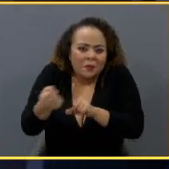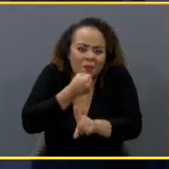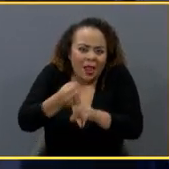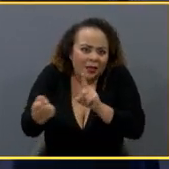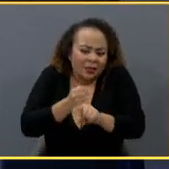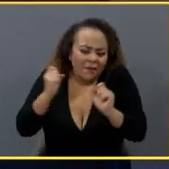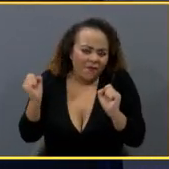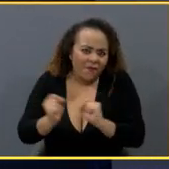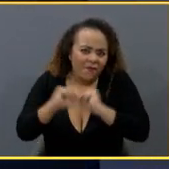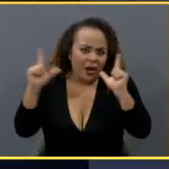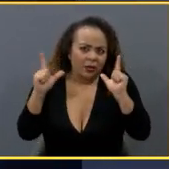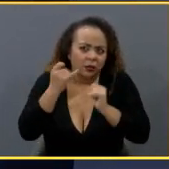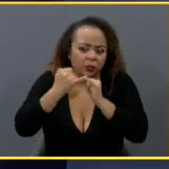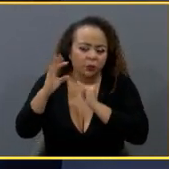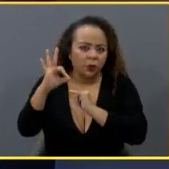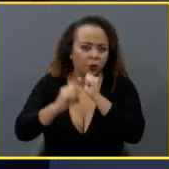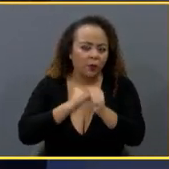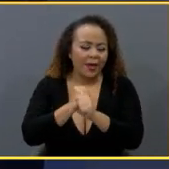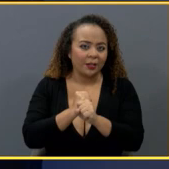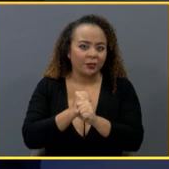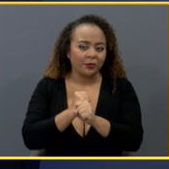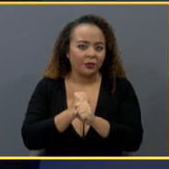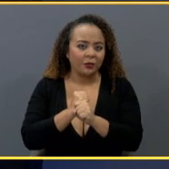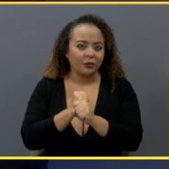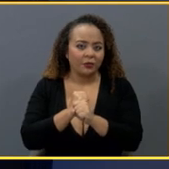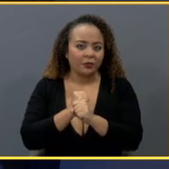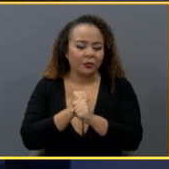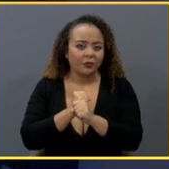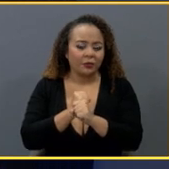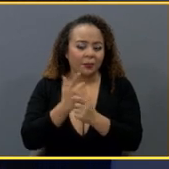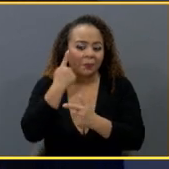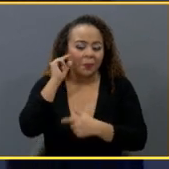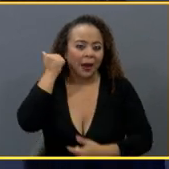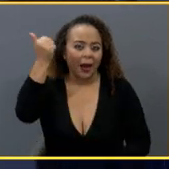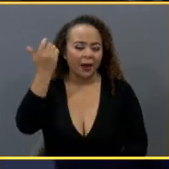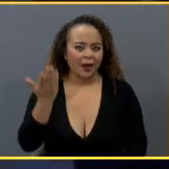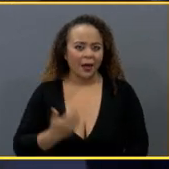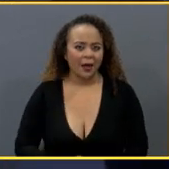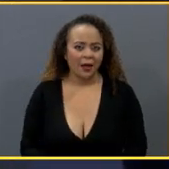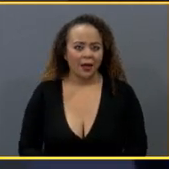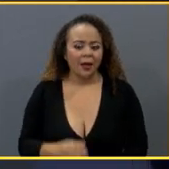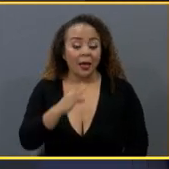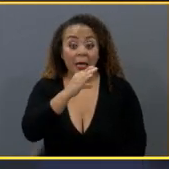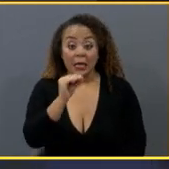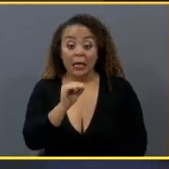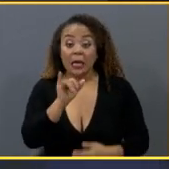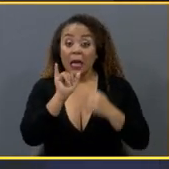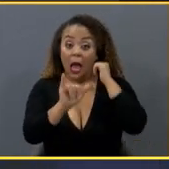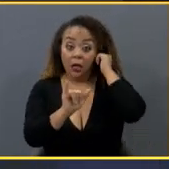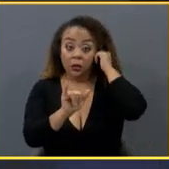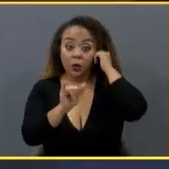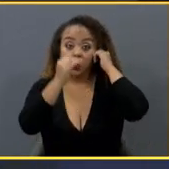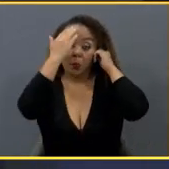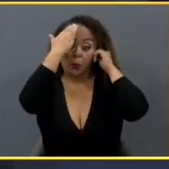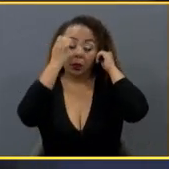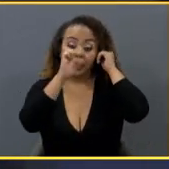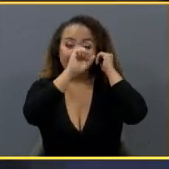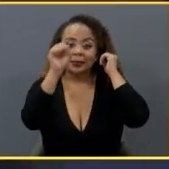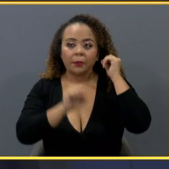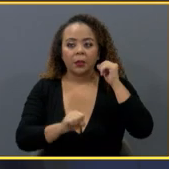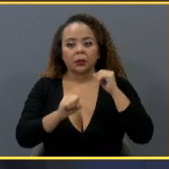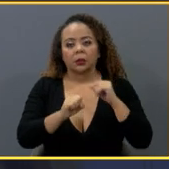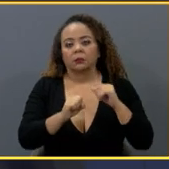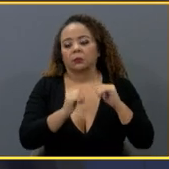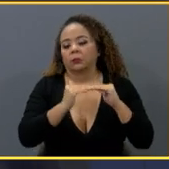escandalosa en los últimos 9 años. Uh-huh. Escandalosa para la Liga Deportiva Alajuelense. Y sometemos esto porque Saprissa ha estado arriba,